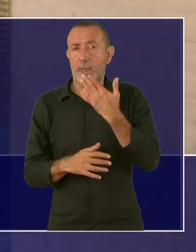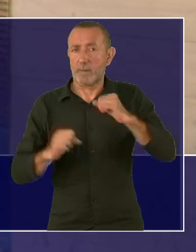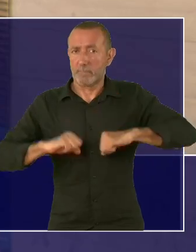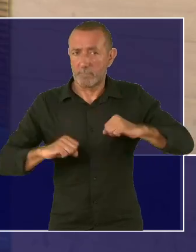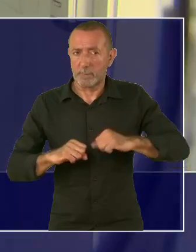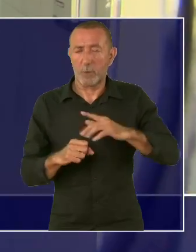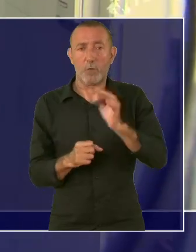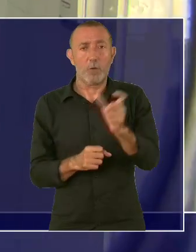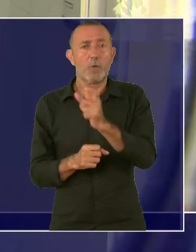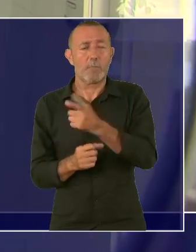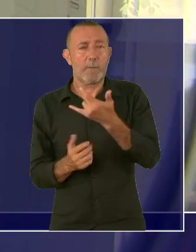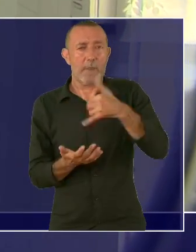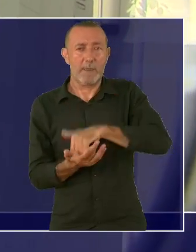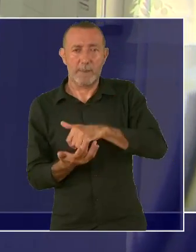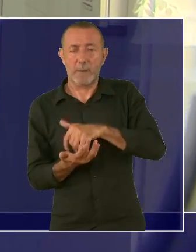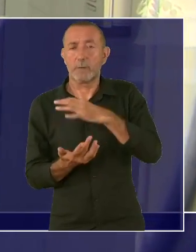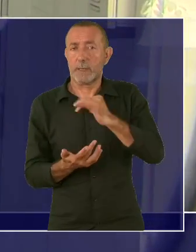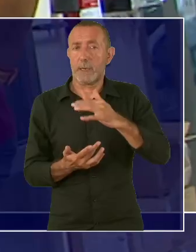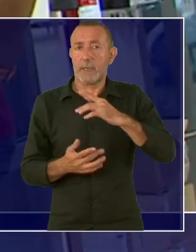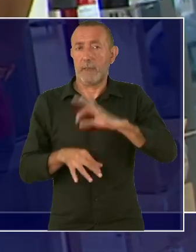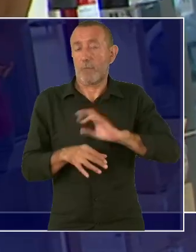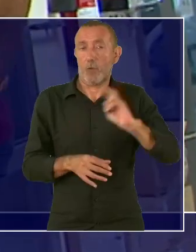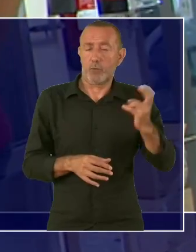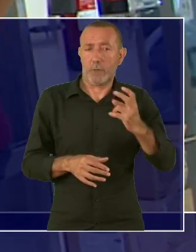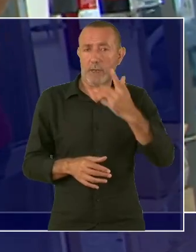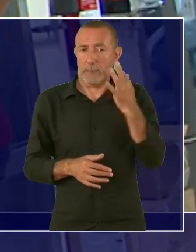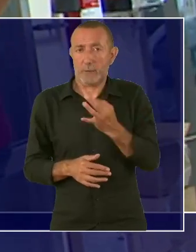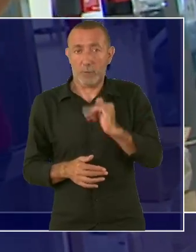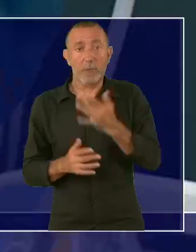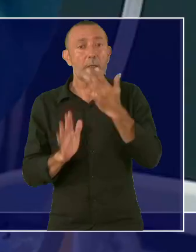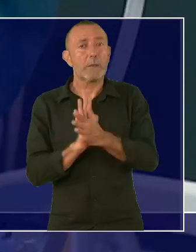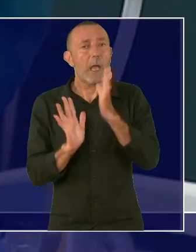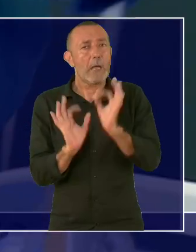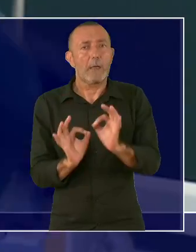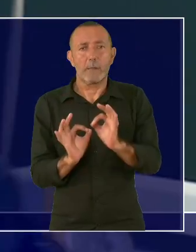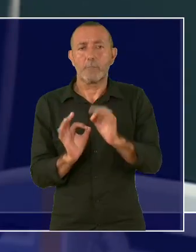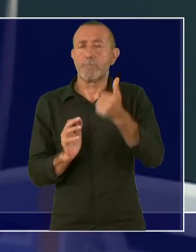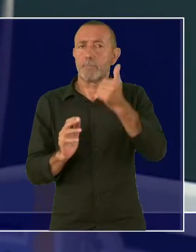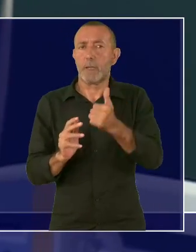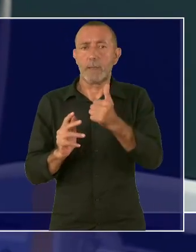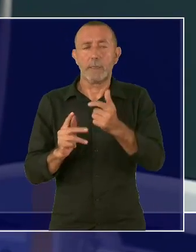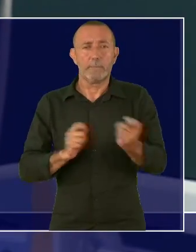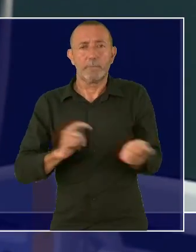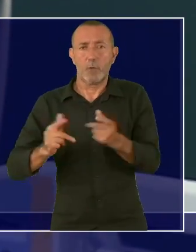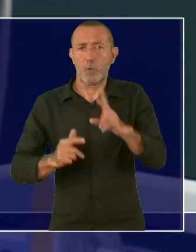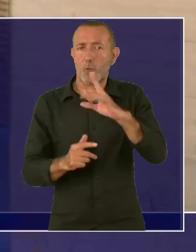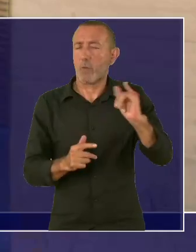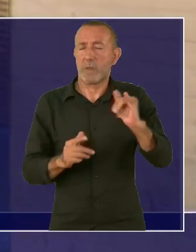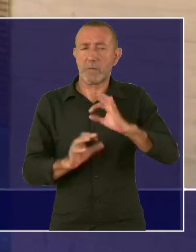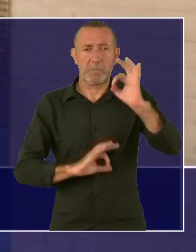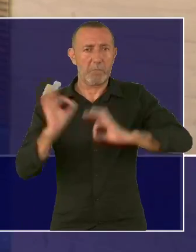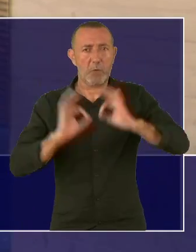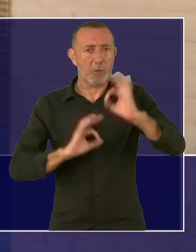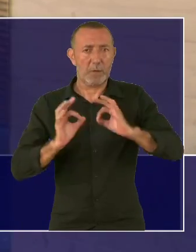frágiles, con factores de riesgo. Aunque insisten, de momento nos está dando una mayor presión sobre las UCI. El porcentaje de pacientes que requieren